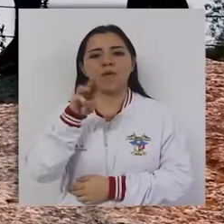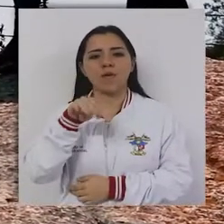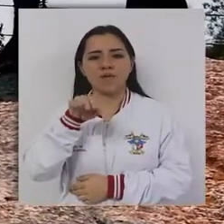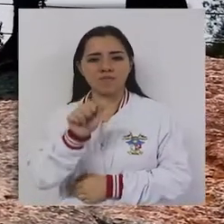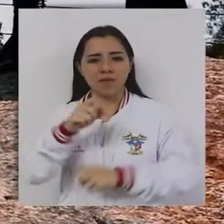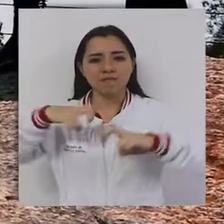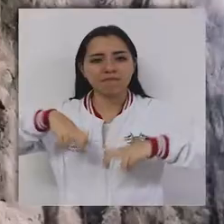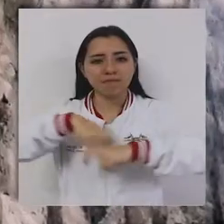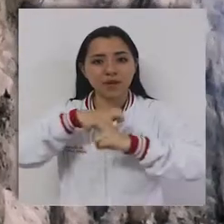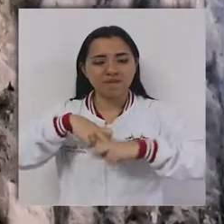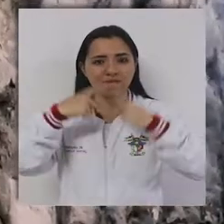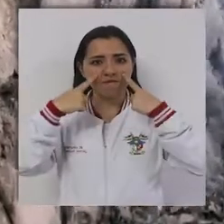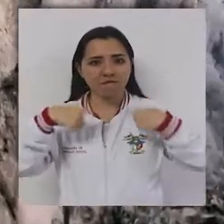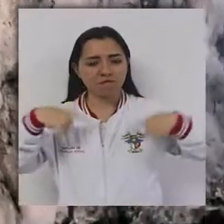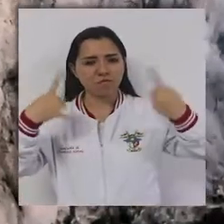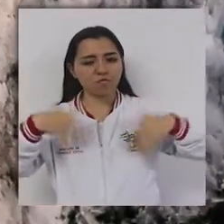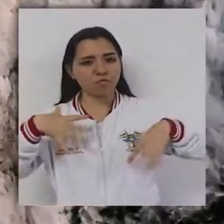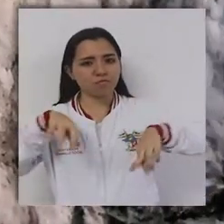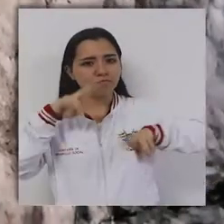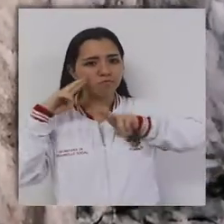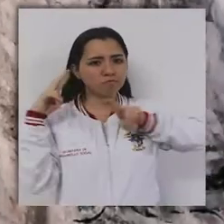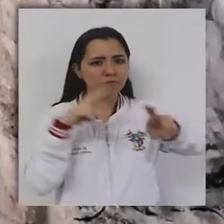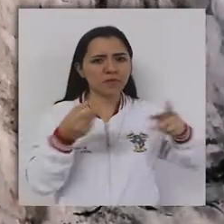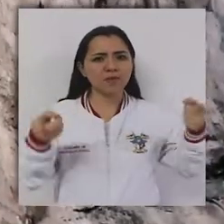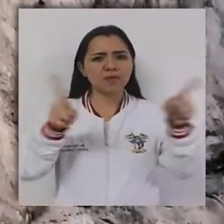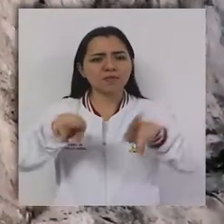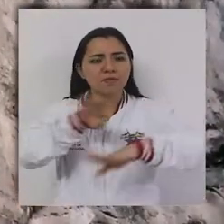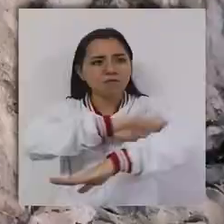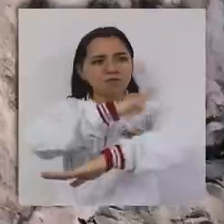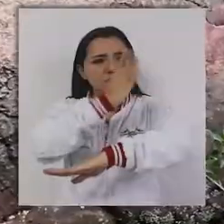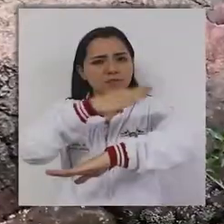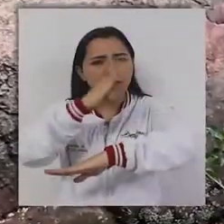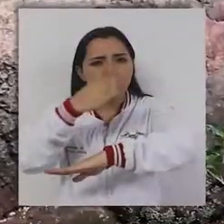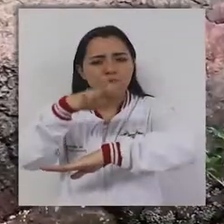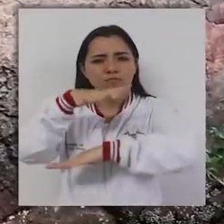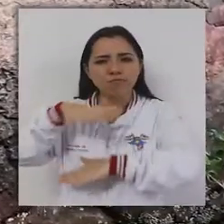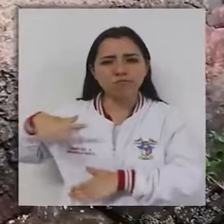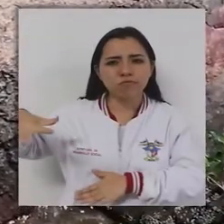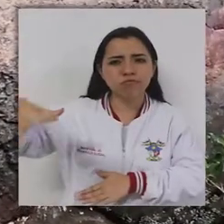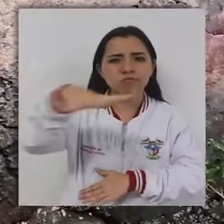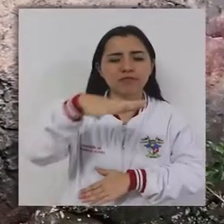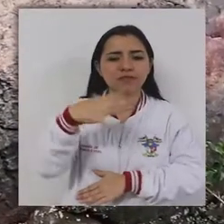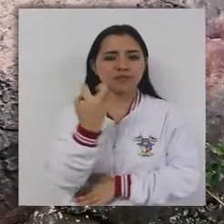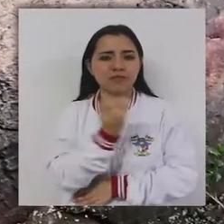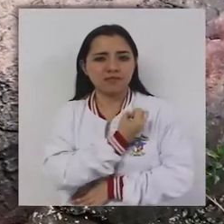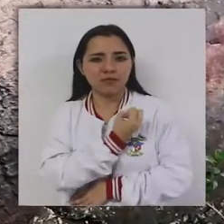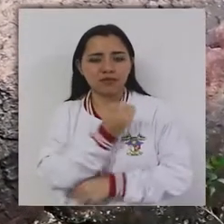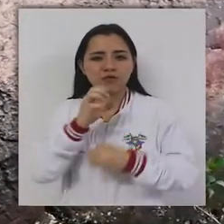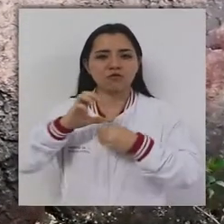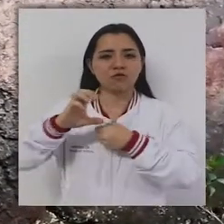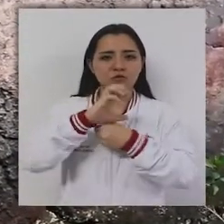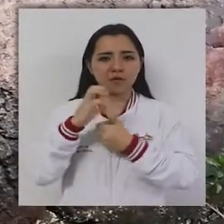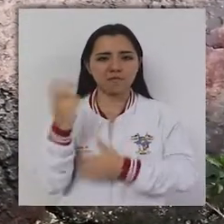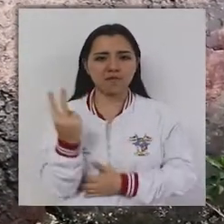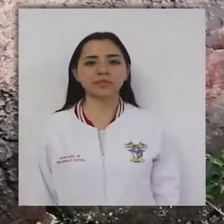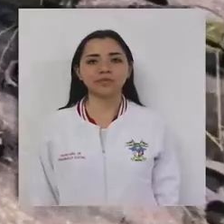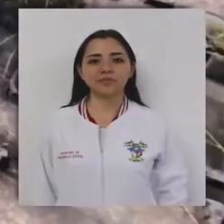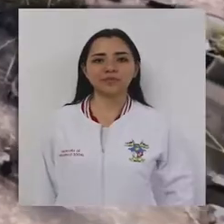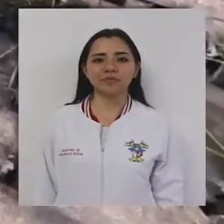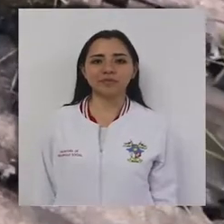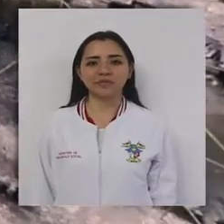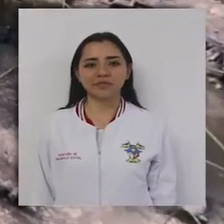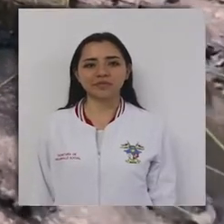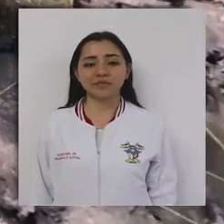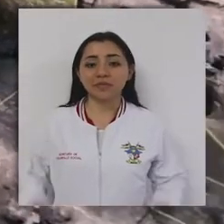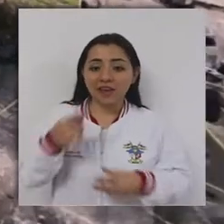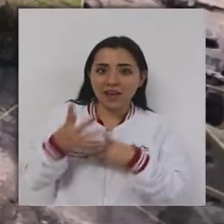También podemos encontrar vestigios dentro de los paisajes urbanos, como la zona del Cerro de San Mateo y Ciudad Verde.